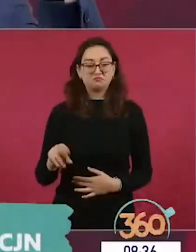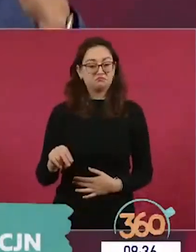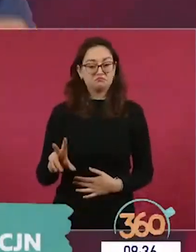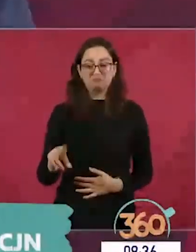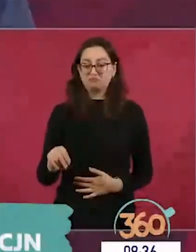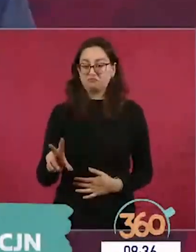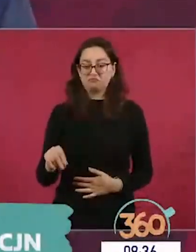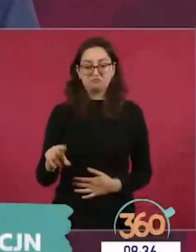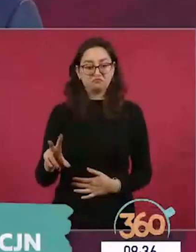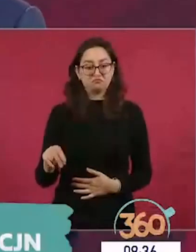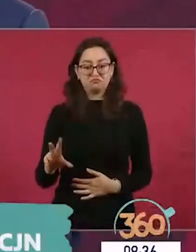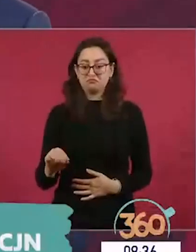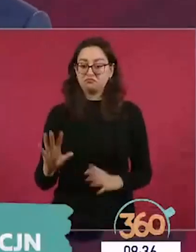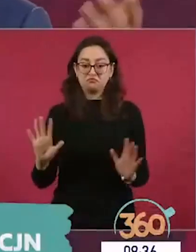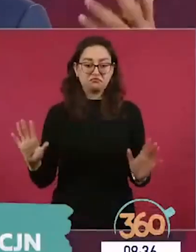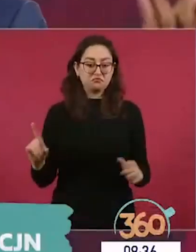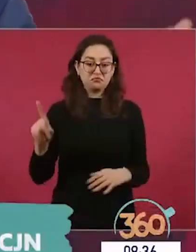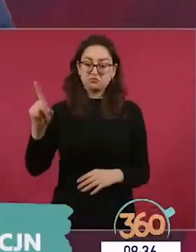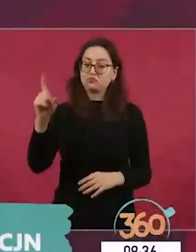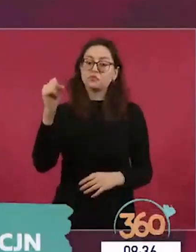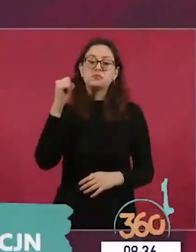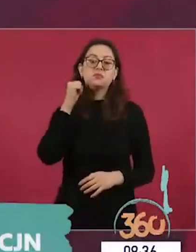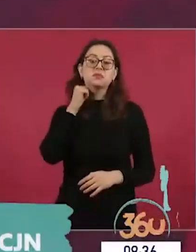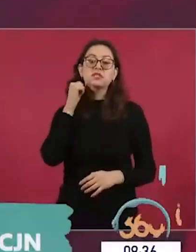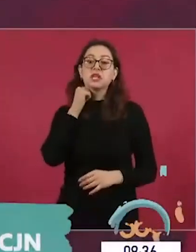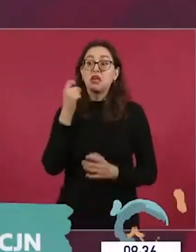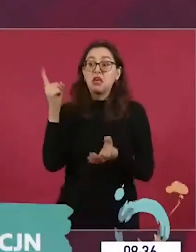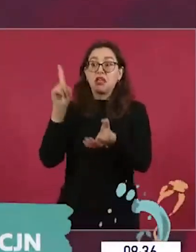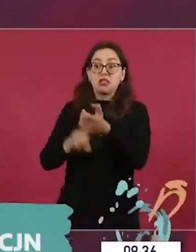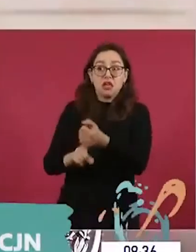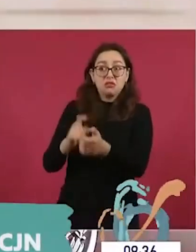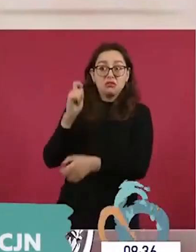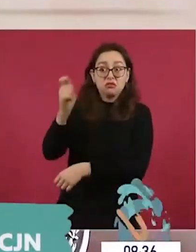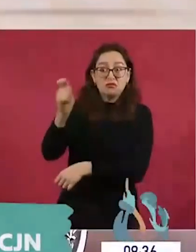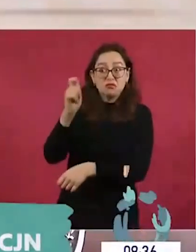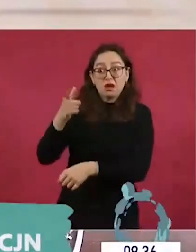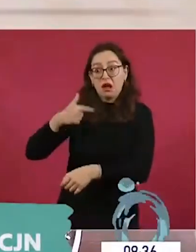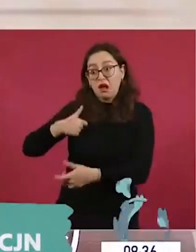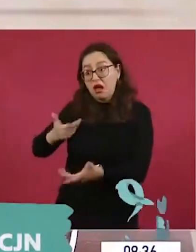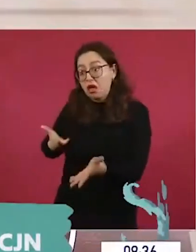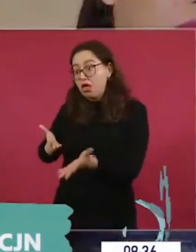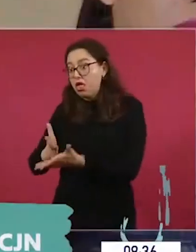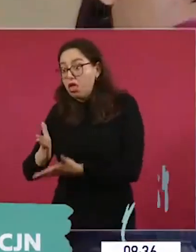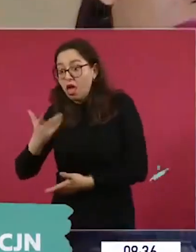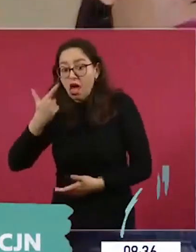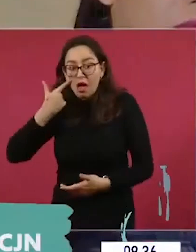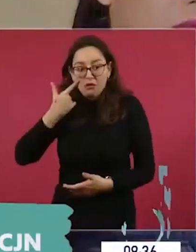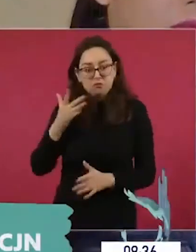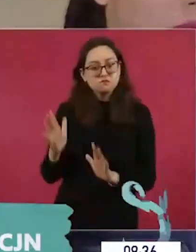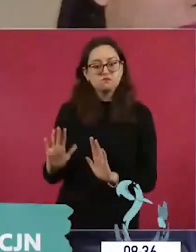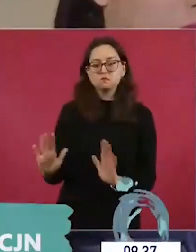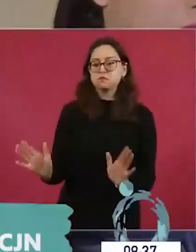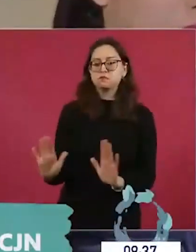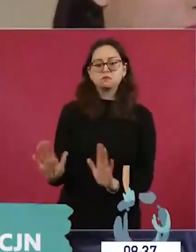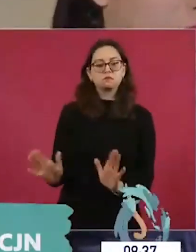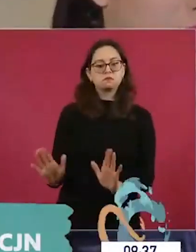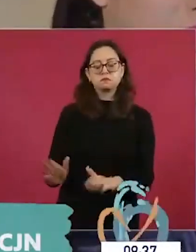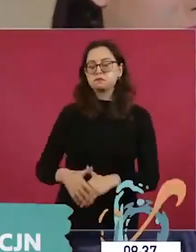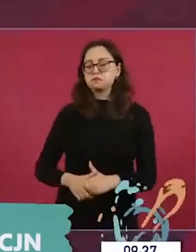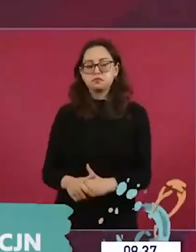integrantes del senado Yo no me meto a hacer gestiones ahí nada si hubieran estado no no pero yo no